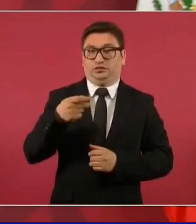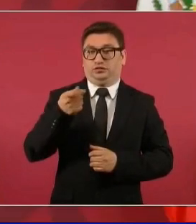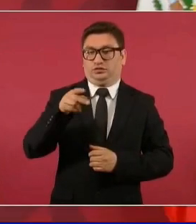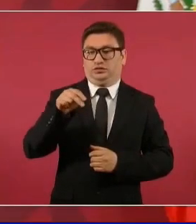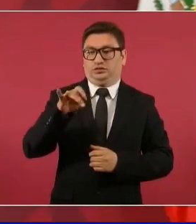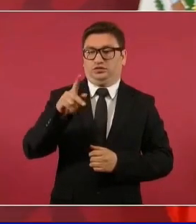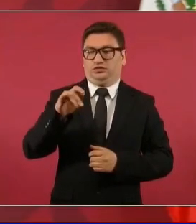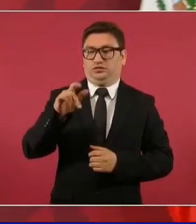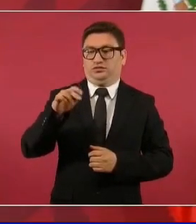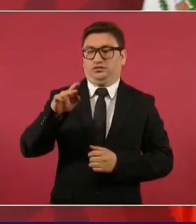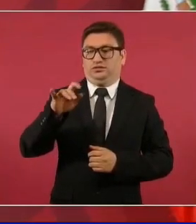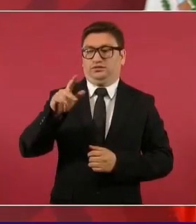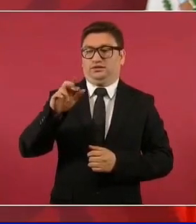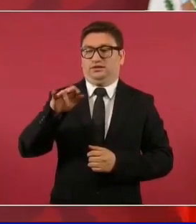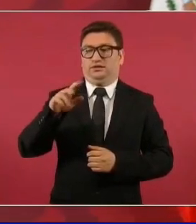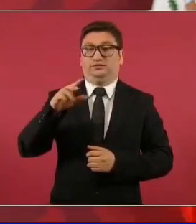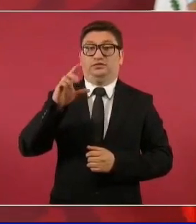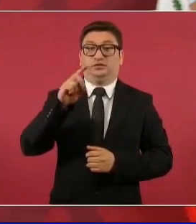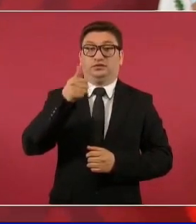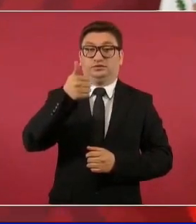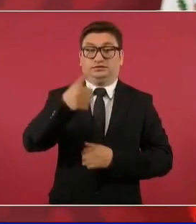que son estos 36 años que